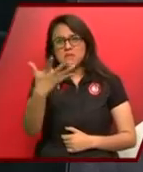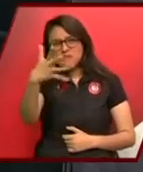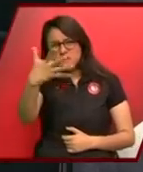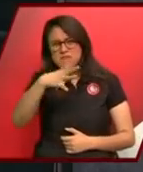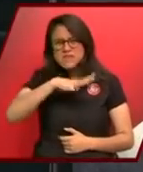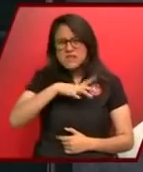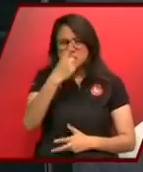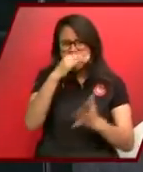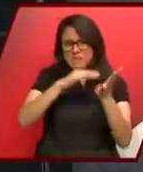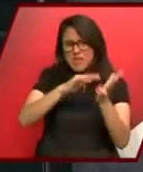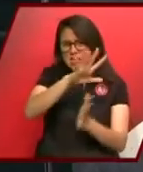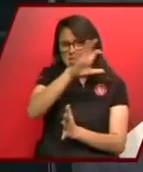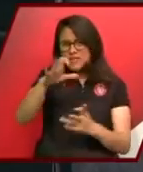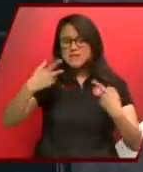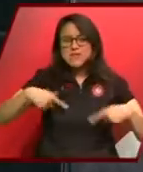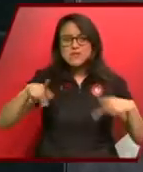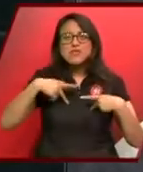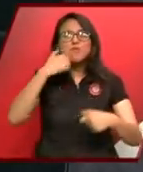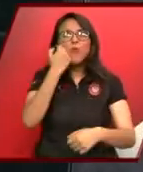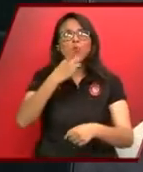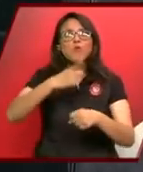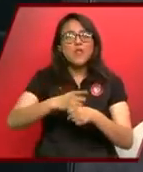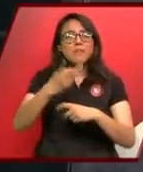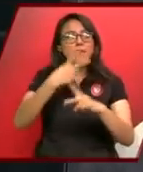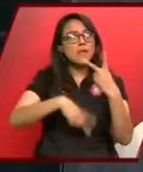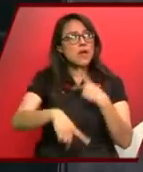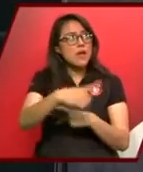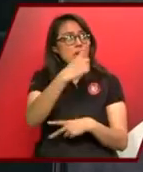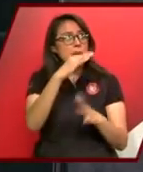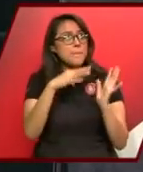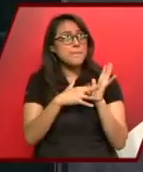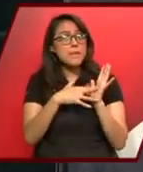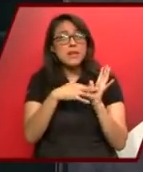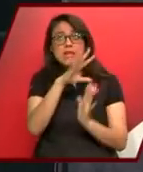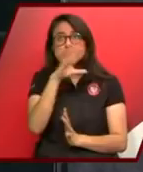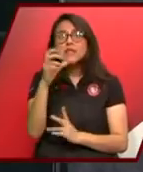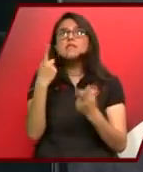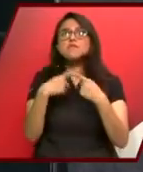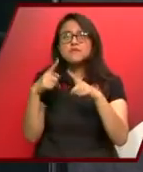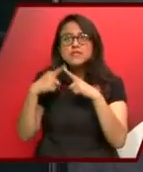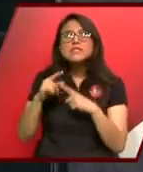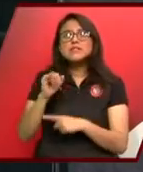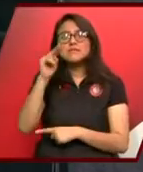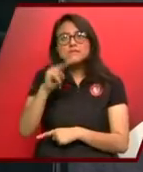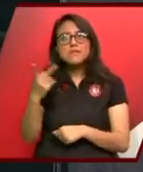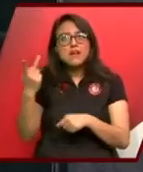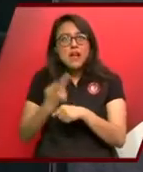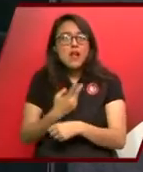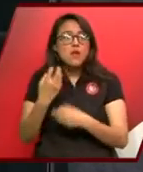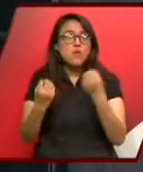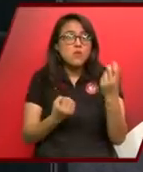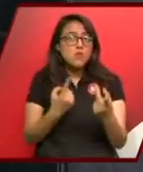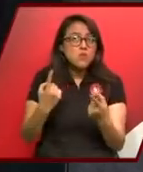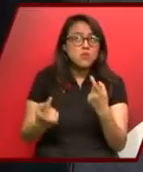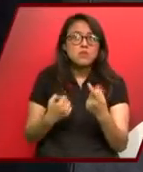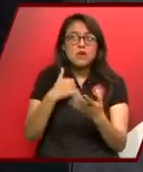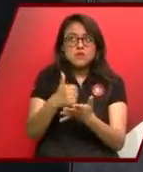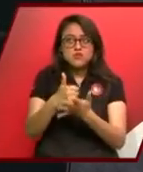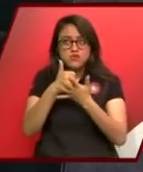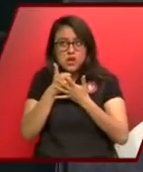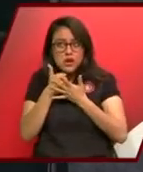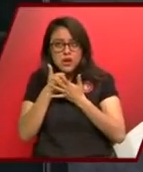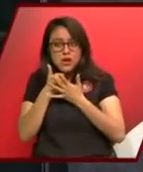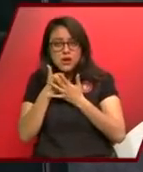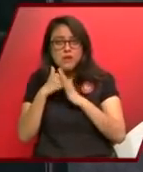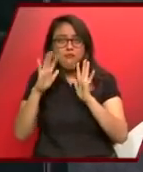Aproximadamente somos 1,500 voluntarios. Alrededor de ese hay muchísima gente. Hay mucha gente que nos ayuda, tanto